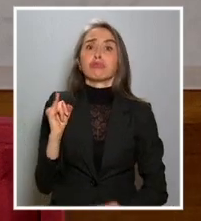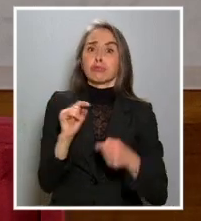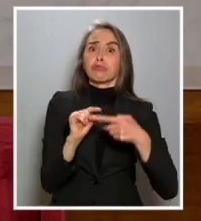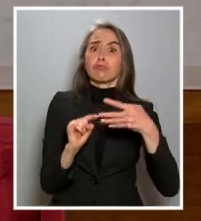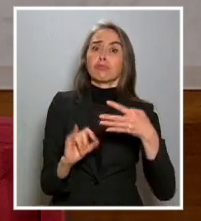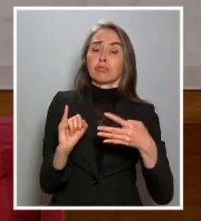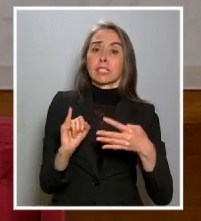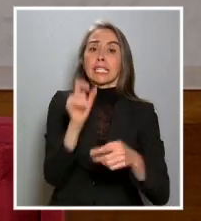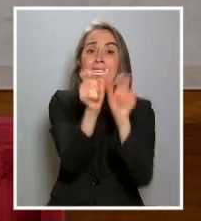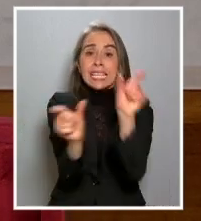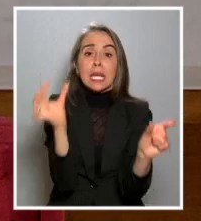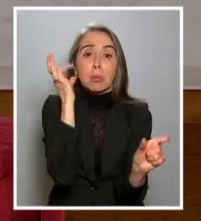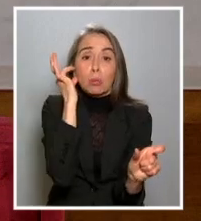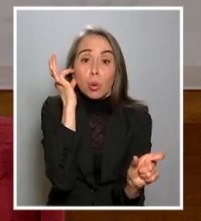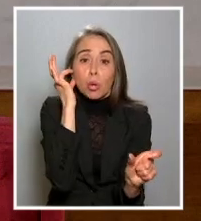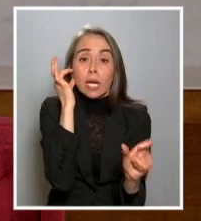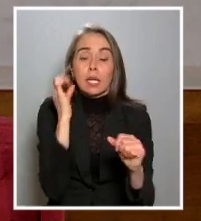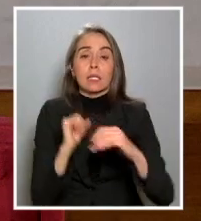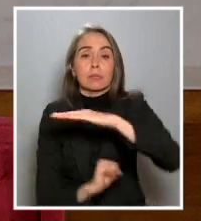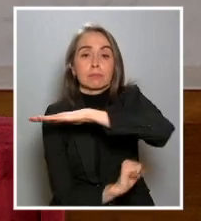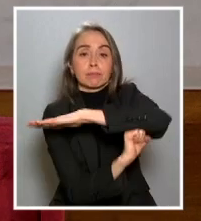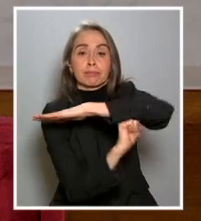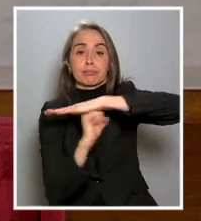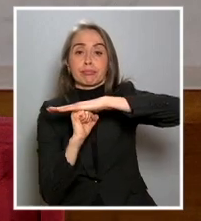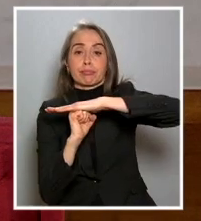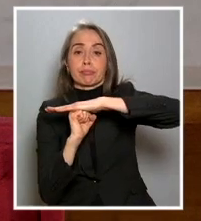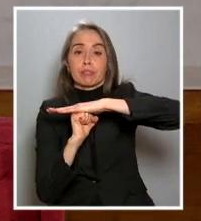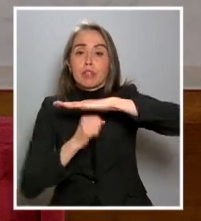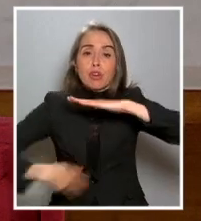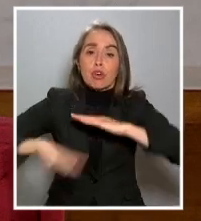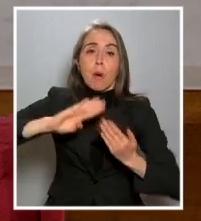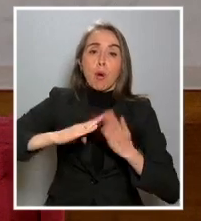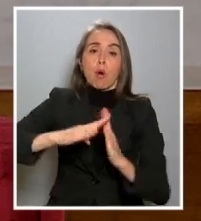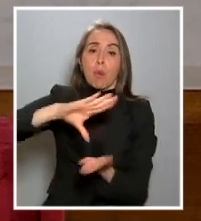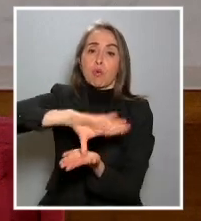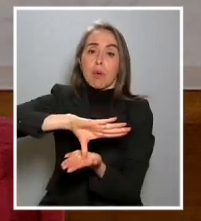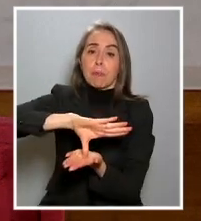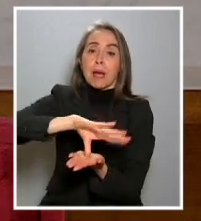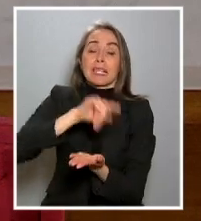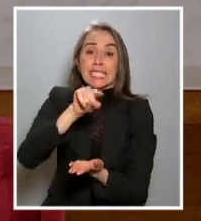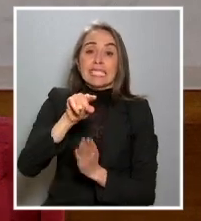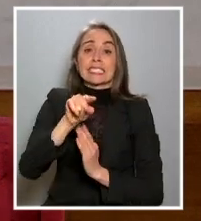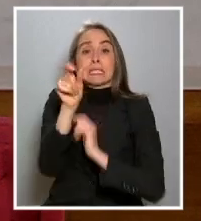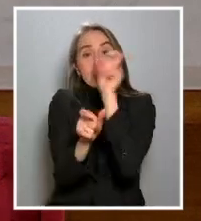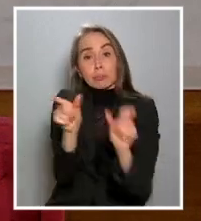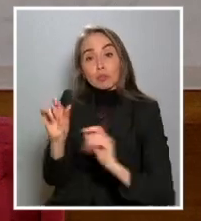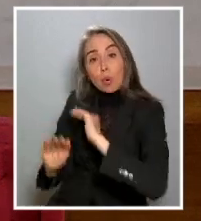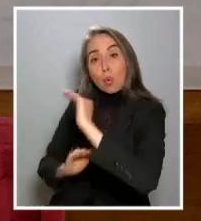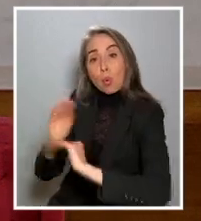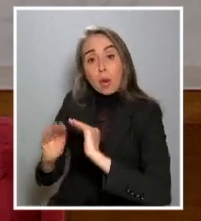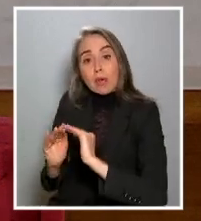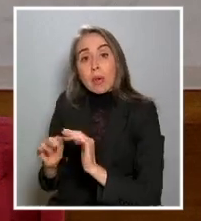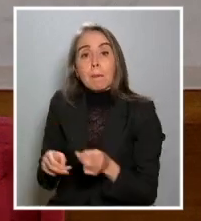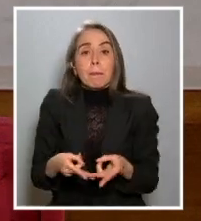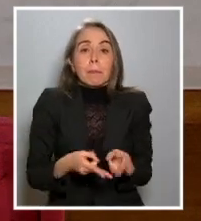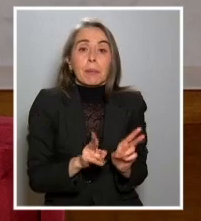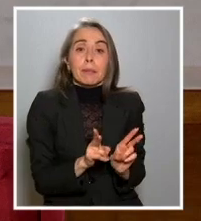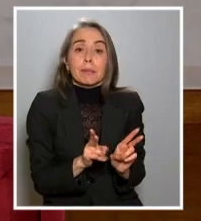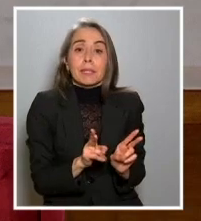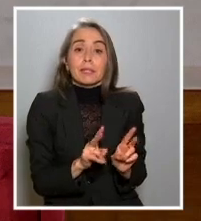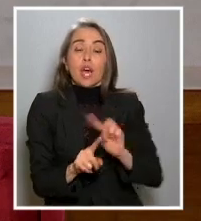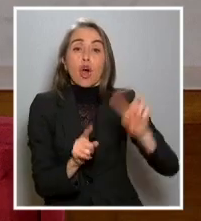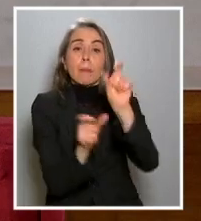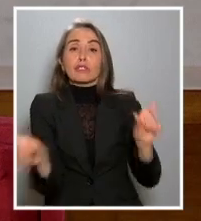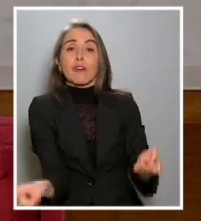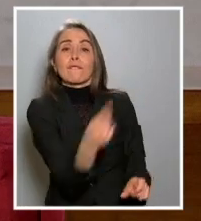Ellas sostienen el andamiaje de nuestra comunidad, porque son estos cuidados los que hacen posibles que